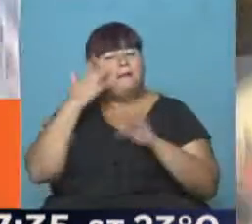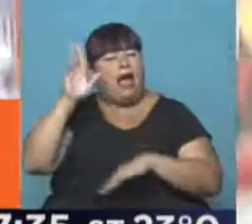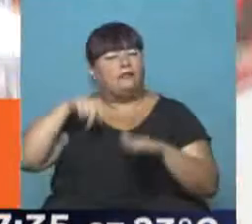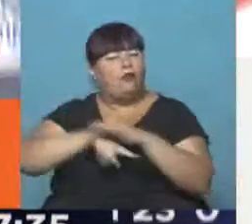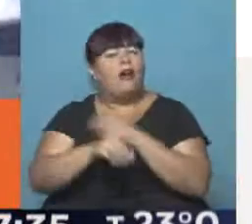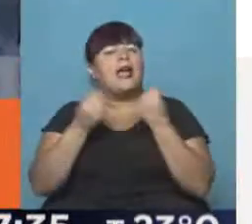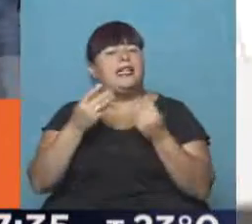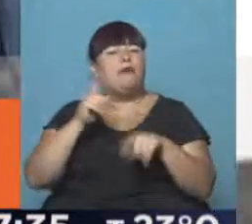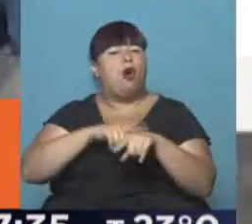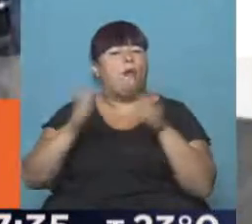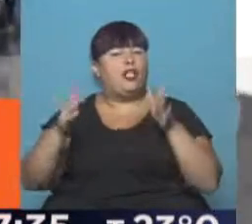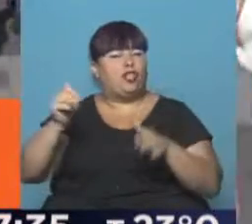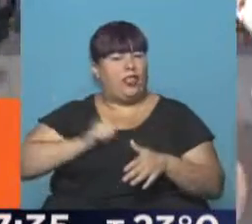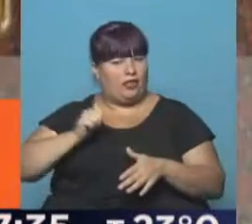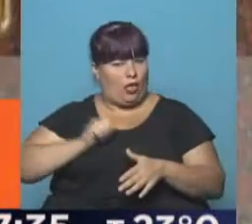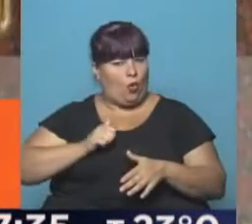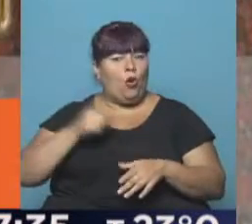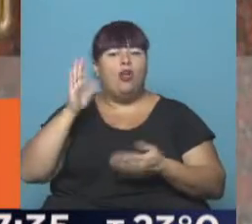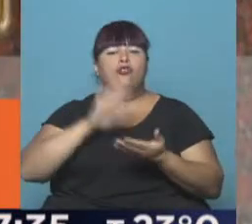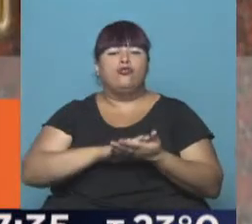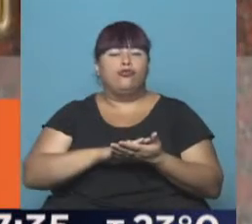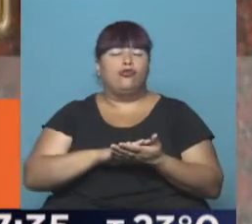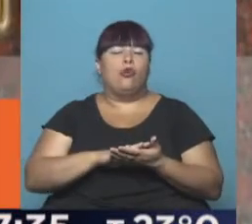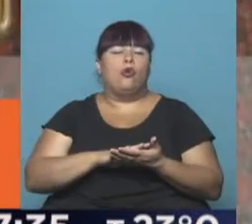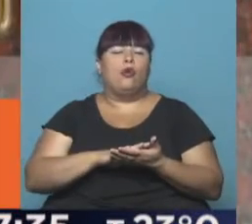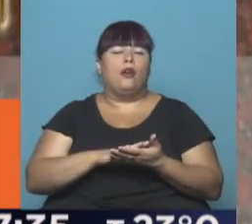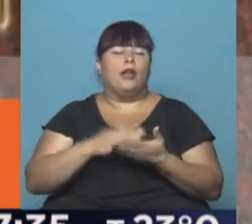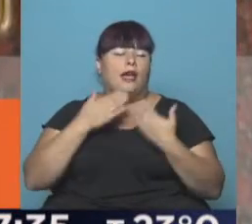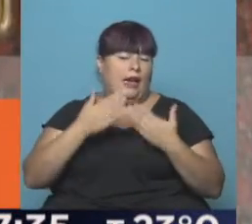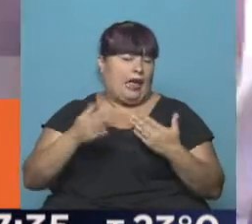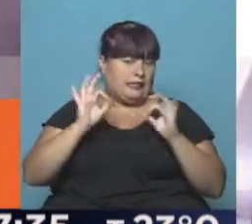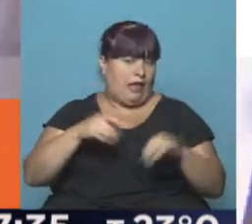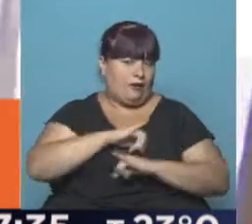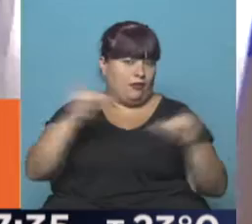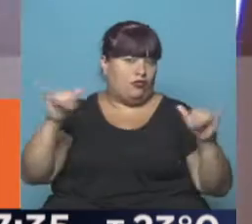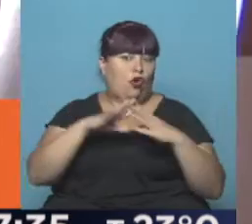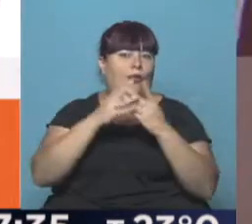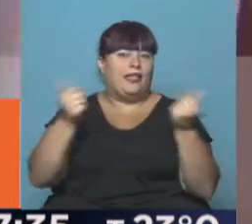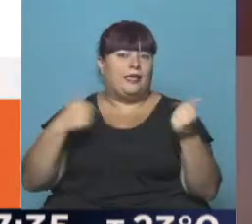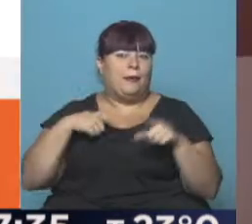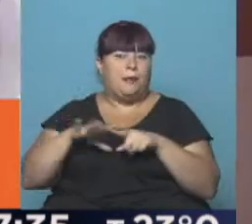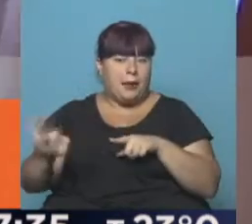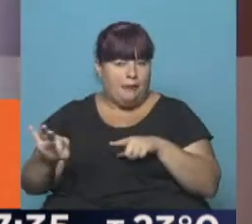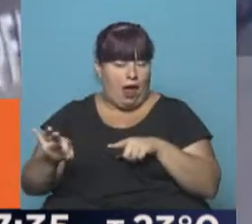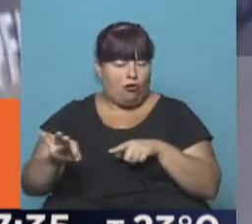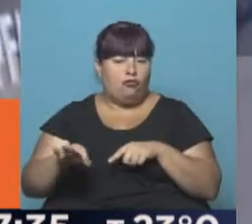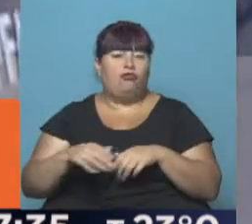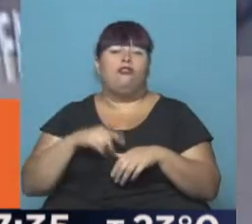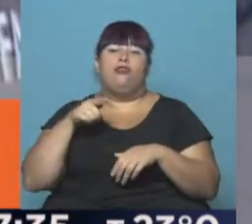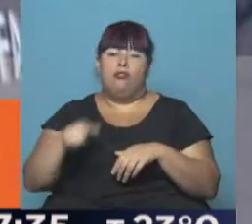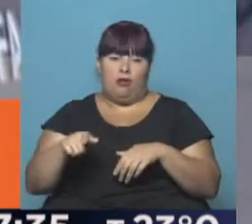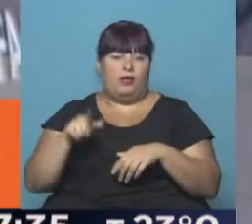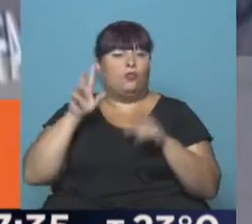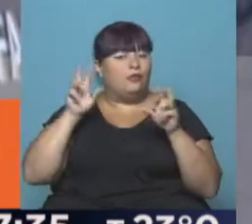lo que pasó en la dictadura a partir de conocer el caso de la desaparición de mi hermano, que es